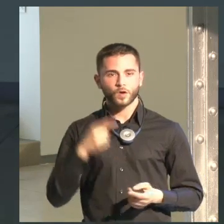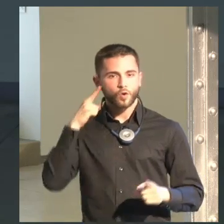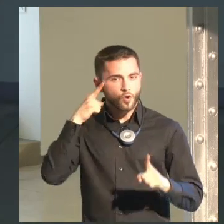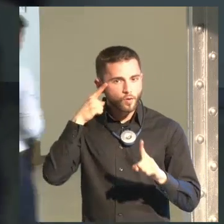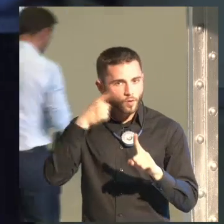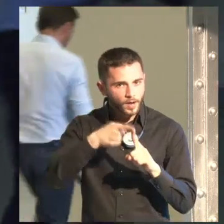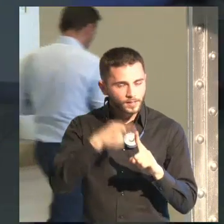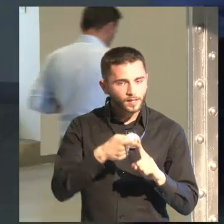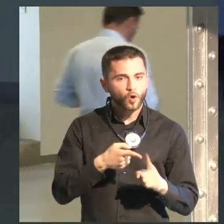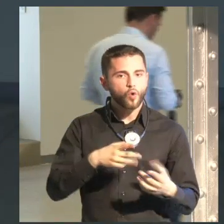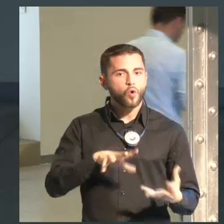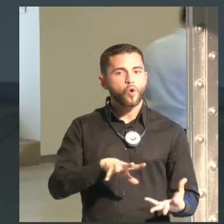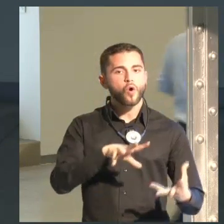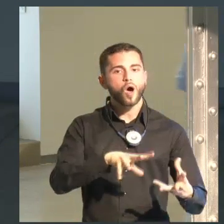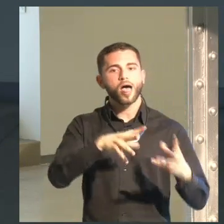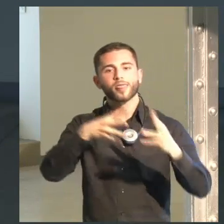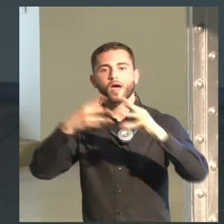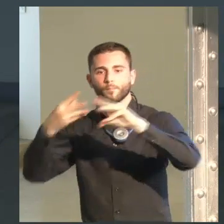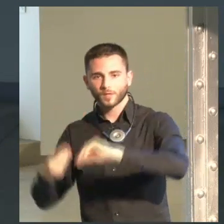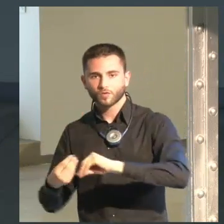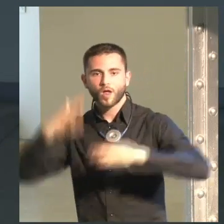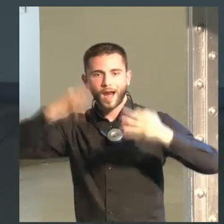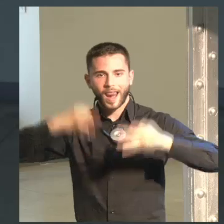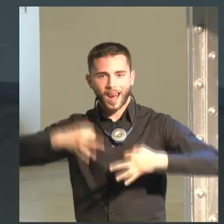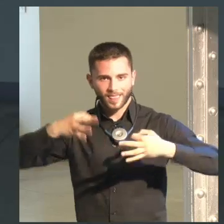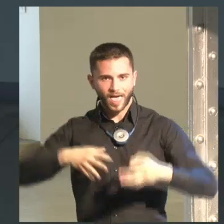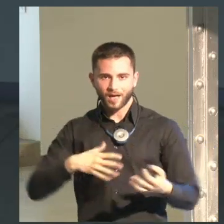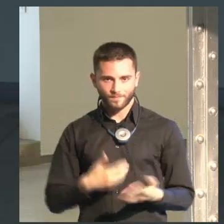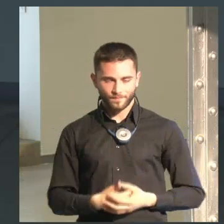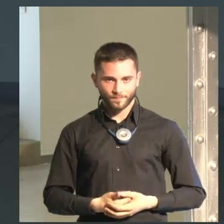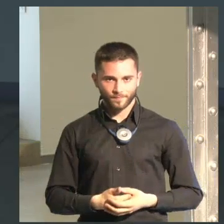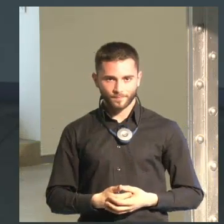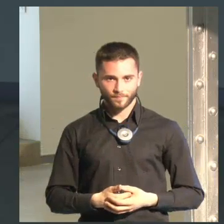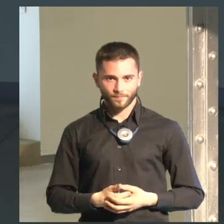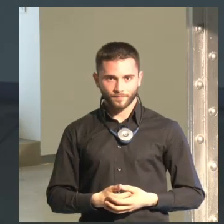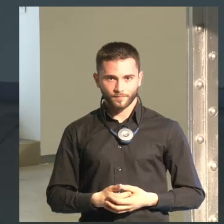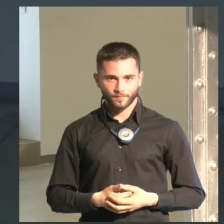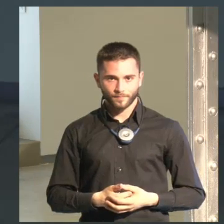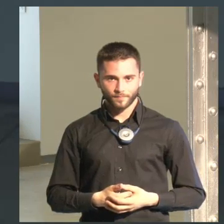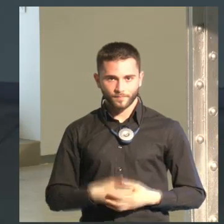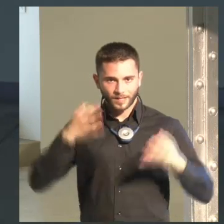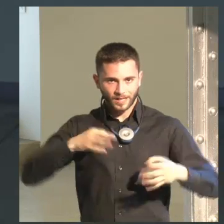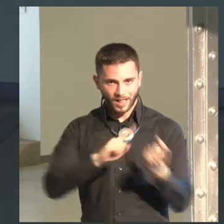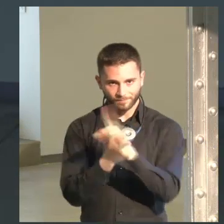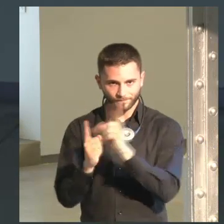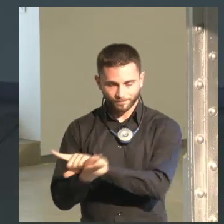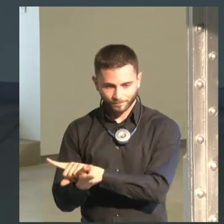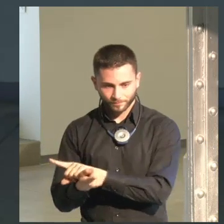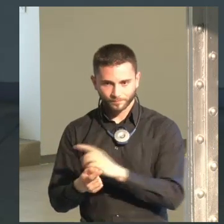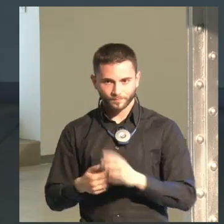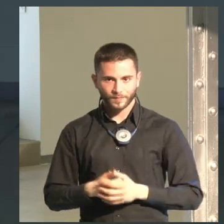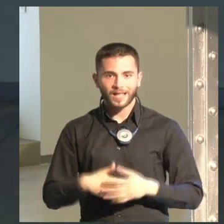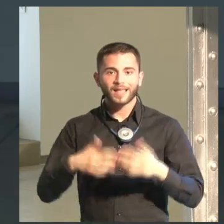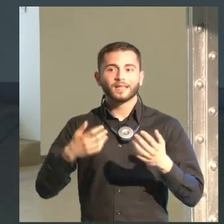adaptándose a una realidad cambiante. Se ha puesto, yo creo que ha habido también algunas reflexiones sobre la net neutrality,